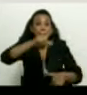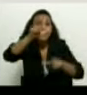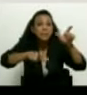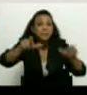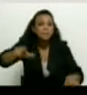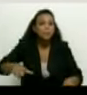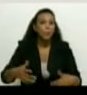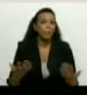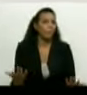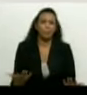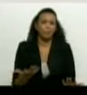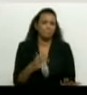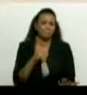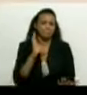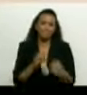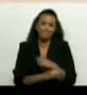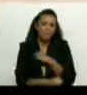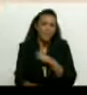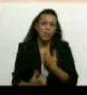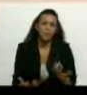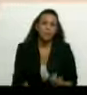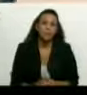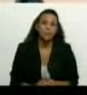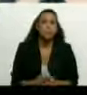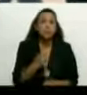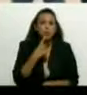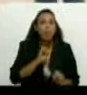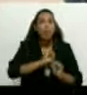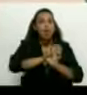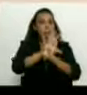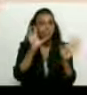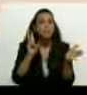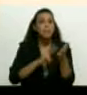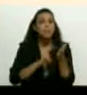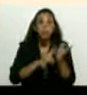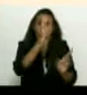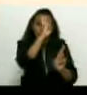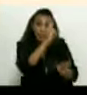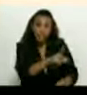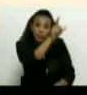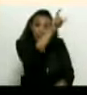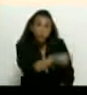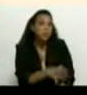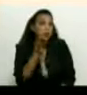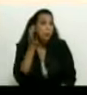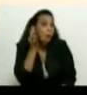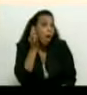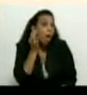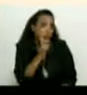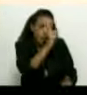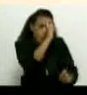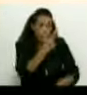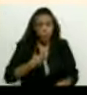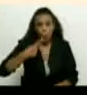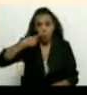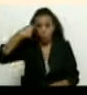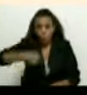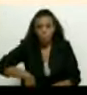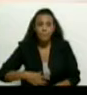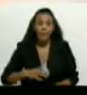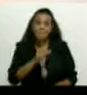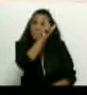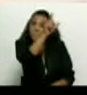2 millones y pico, creo, para mí es fraude. Yo te voy a decir honestamente, yo la respeto porque es una dama, ok, muy bien, pero ella no